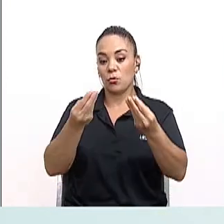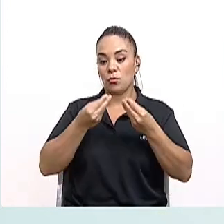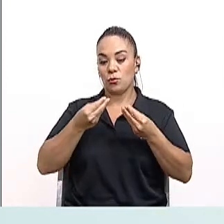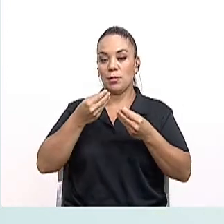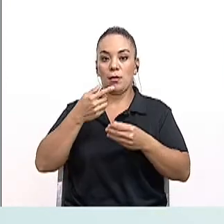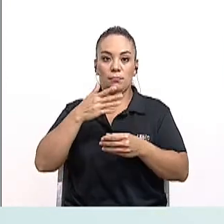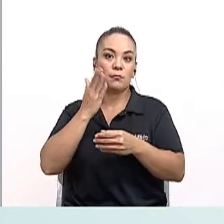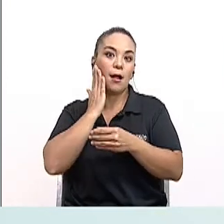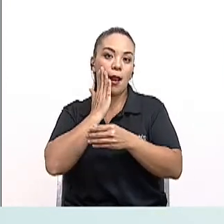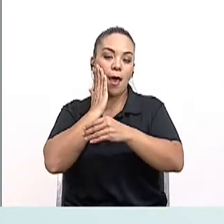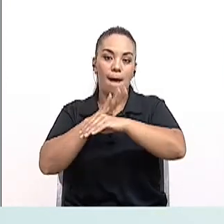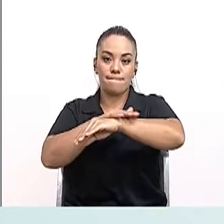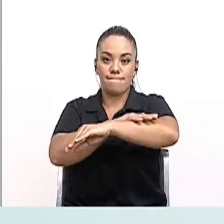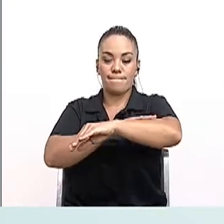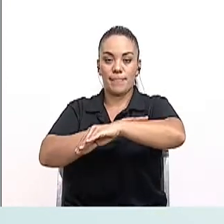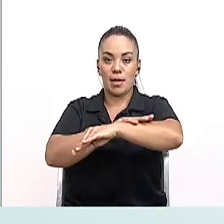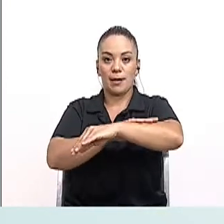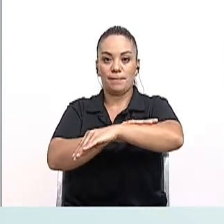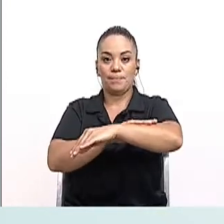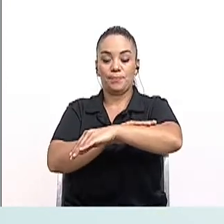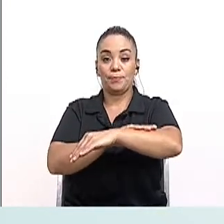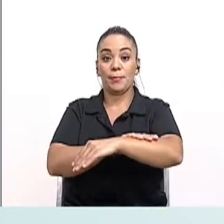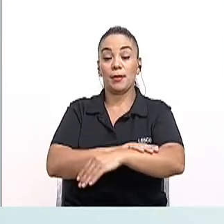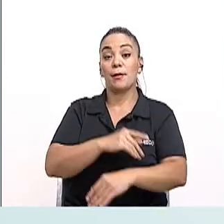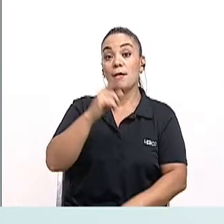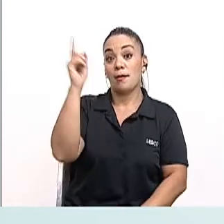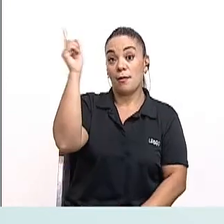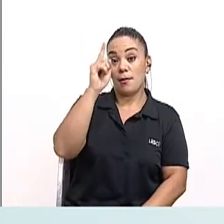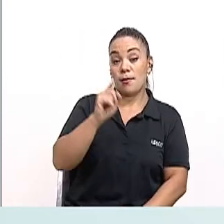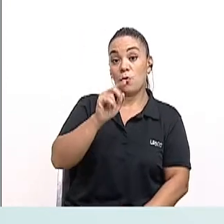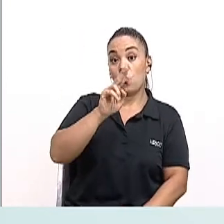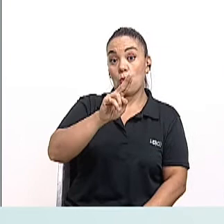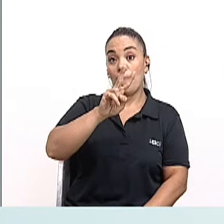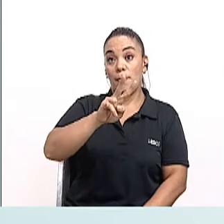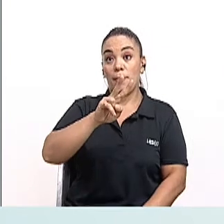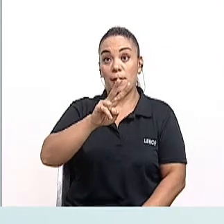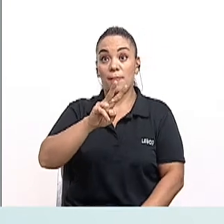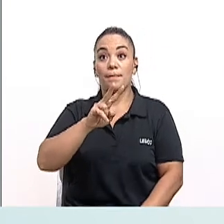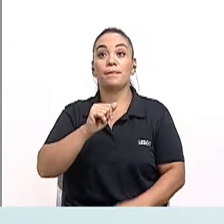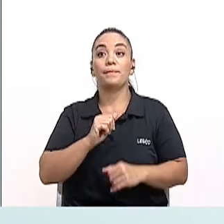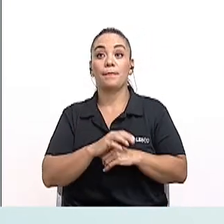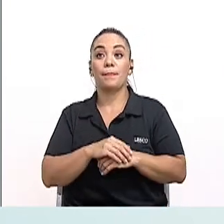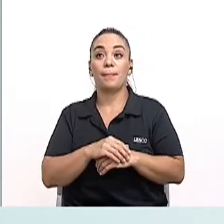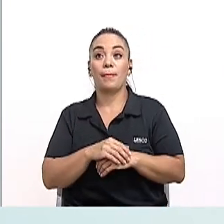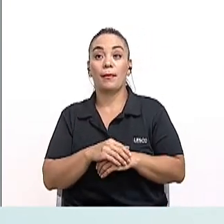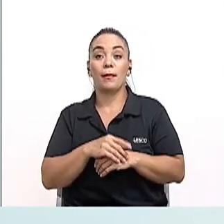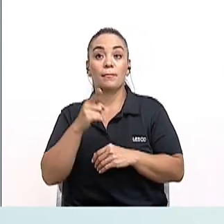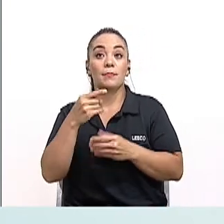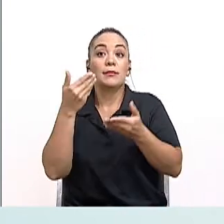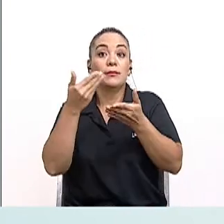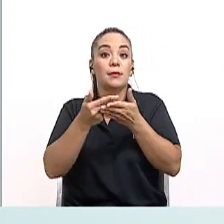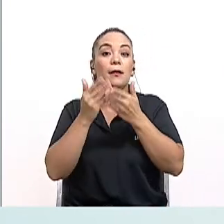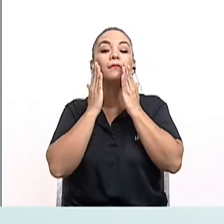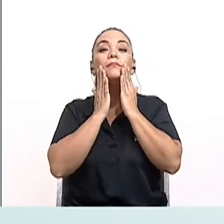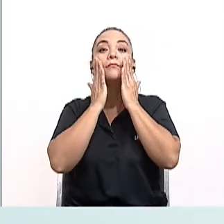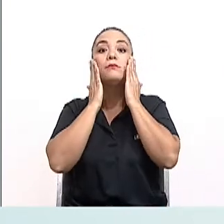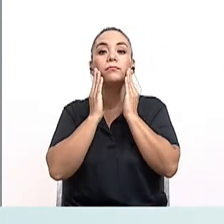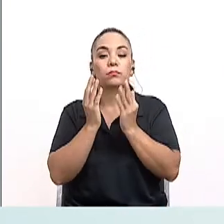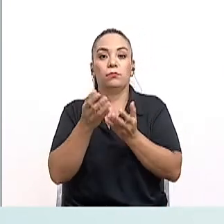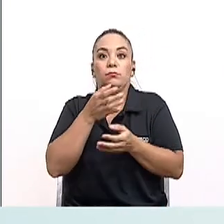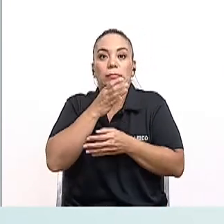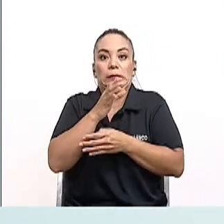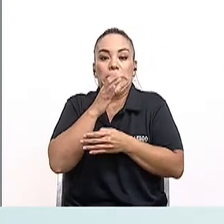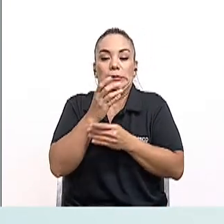piel. La radiación ultravioleta de tipo B llega a la epidermis y es responsable, como vemos ahí, de las quemaduras, cuando no